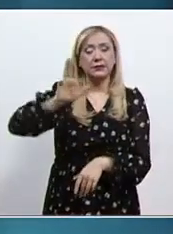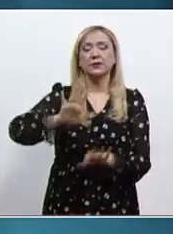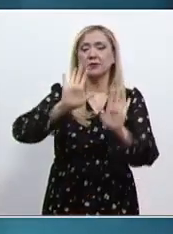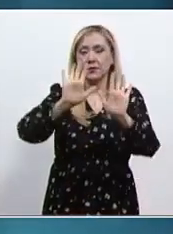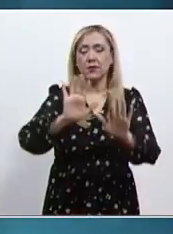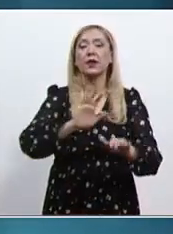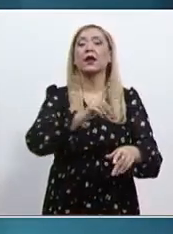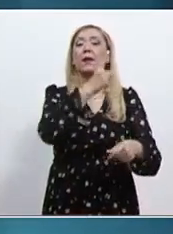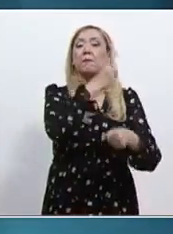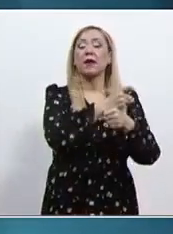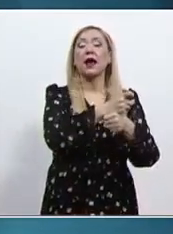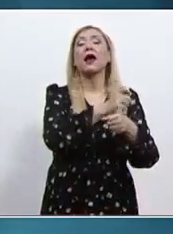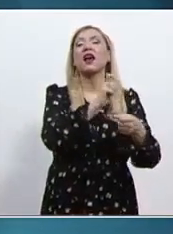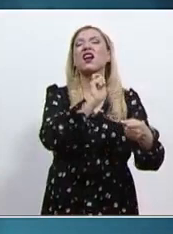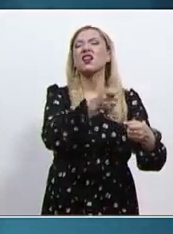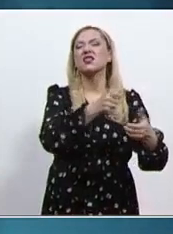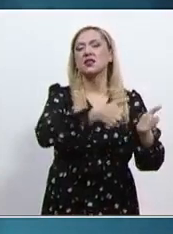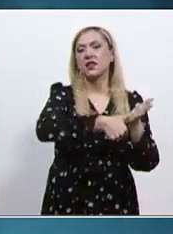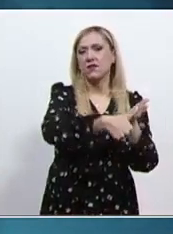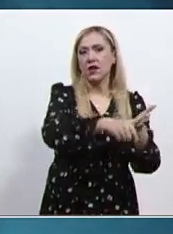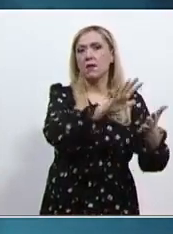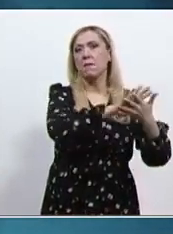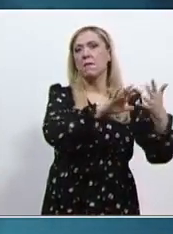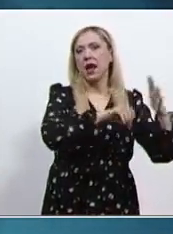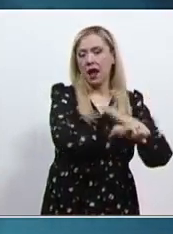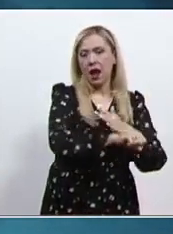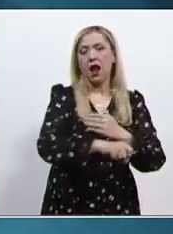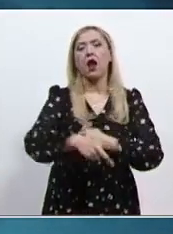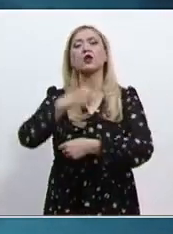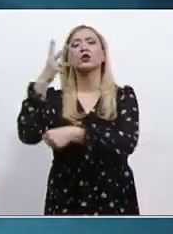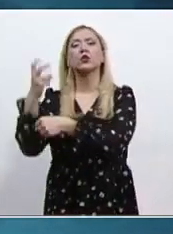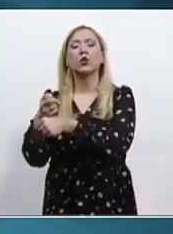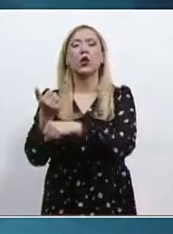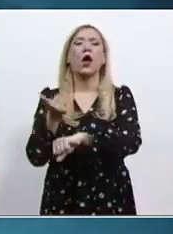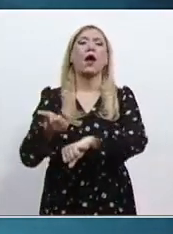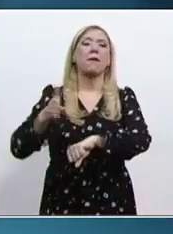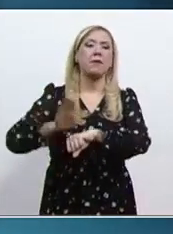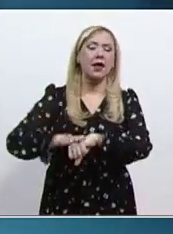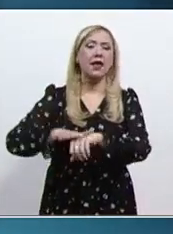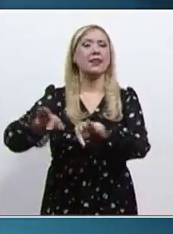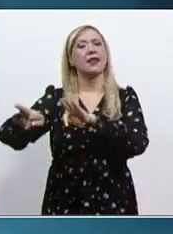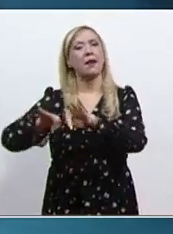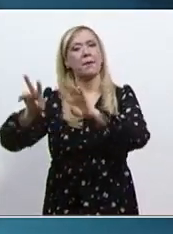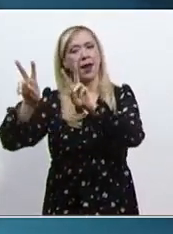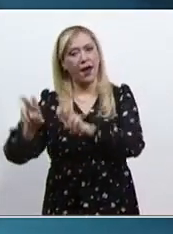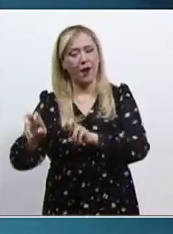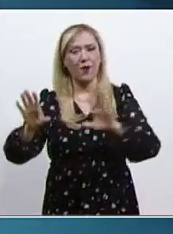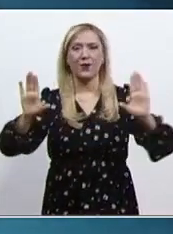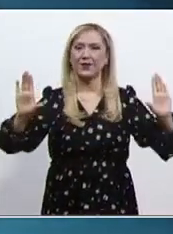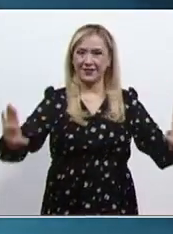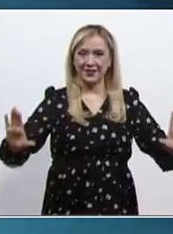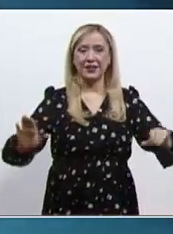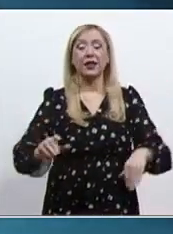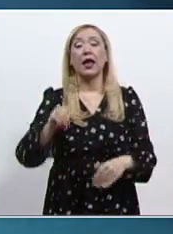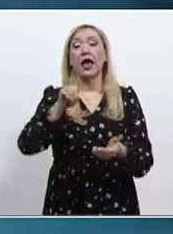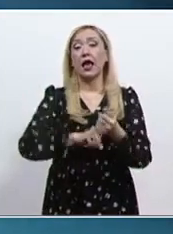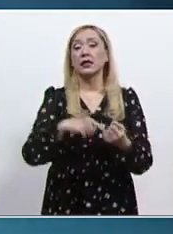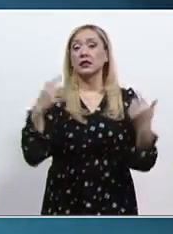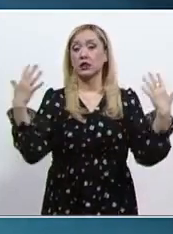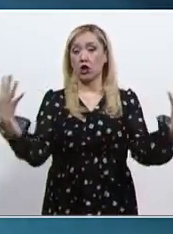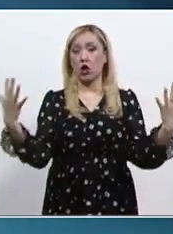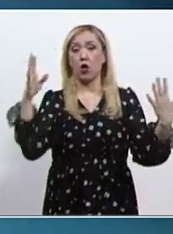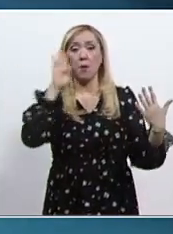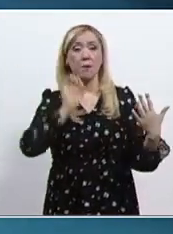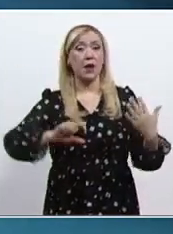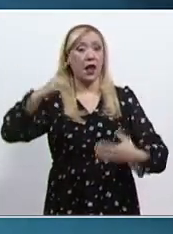penales y civiles mientras que la segunda sala se encarga de los asuntos administrativos y laborales cada sala se integra con cinco ministras